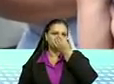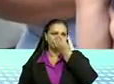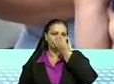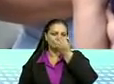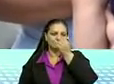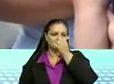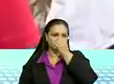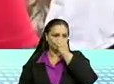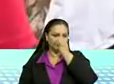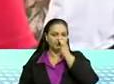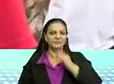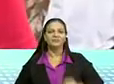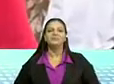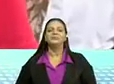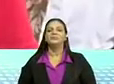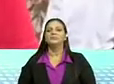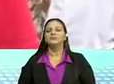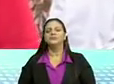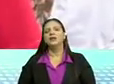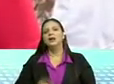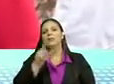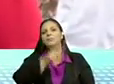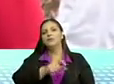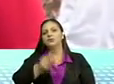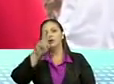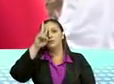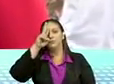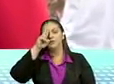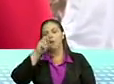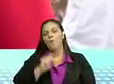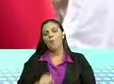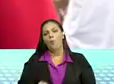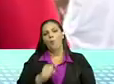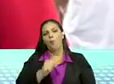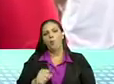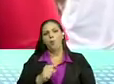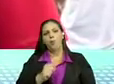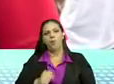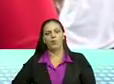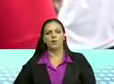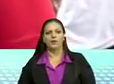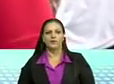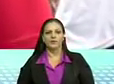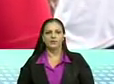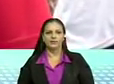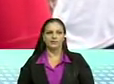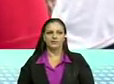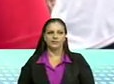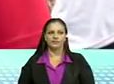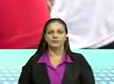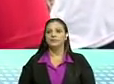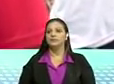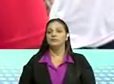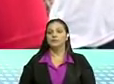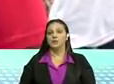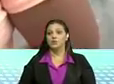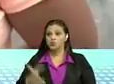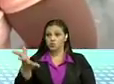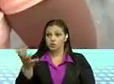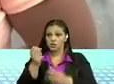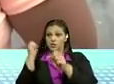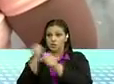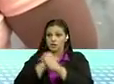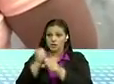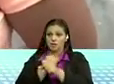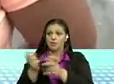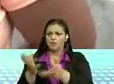que la gente, la viveza criolla, hasta dónde les llega. Exacto. Hay algunos que lo mandan a hacer ejercicio. Tienen que estar en forma. Imagínate. Métete a